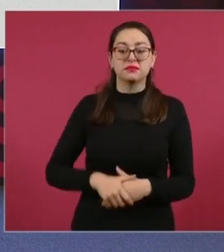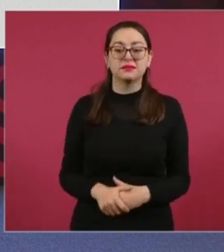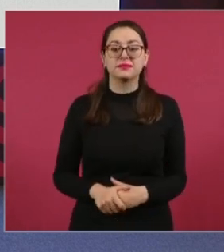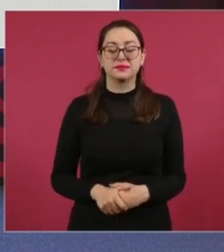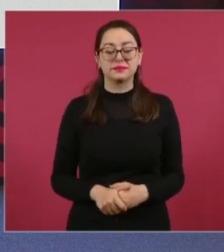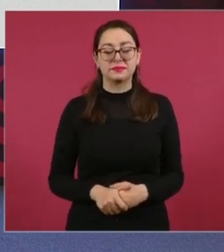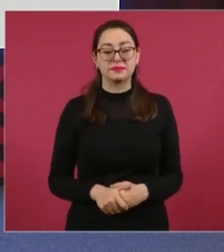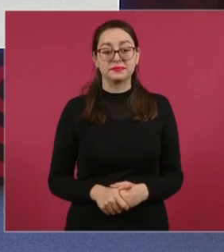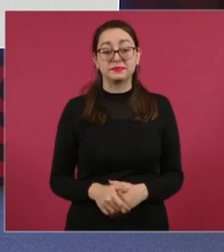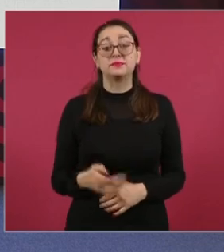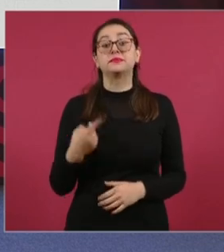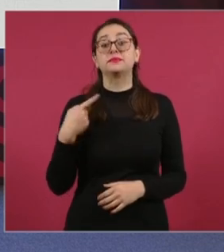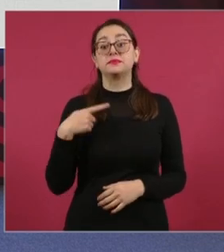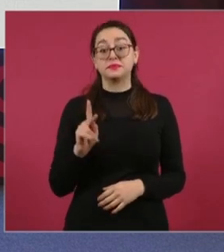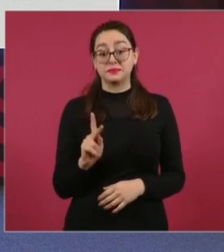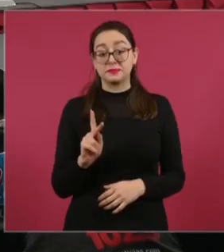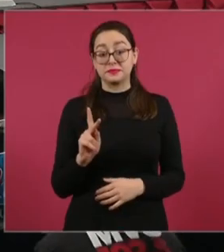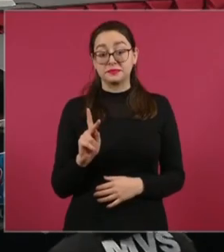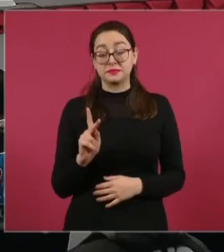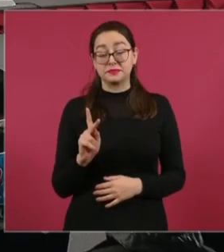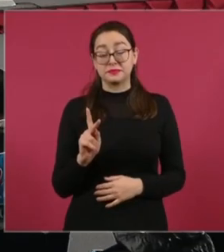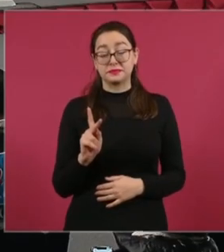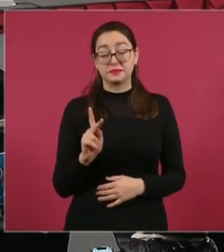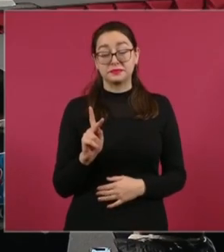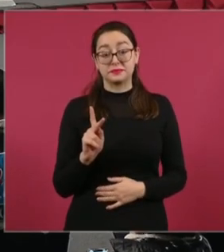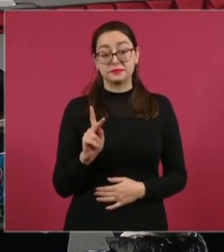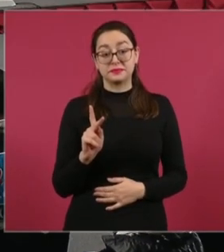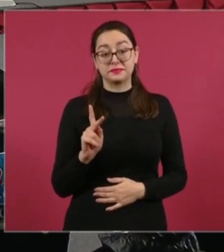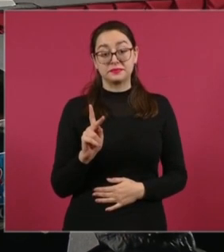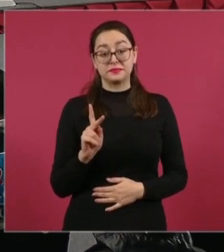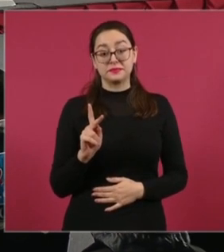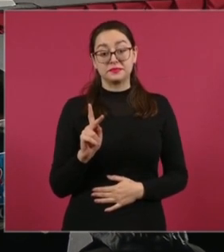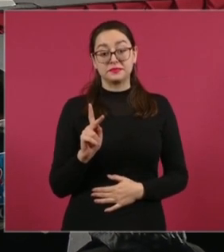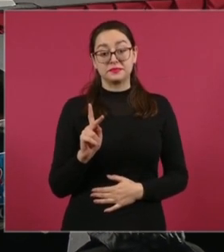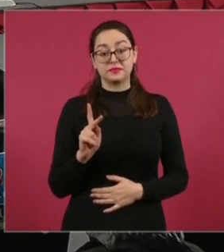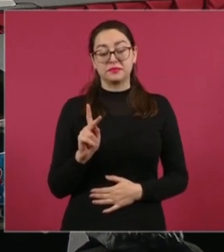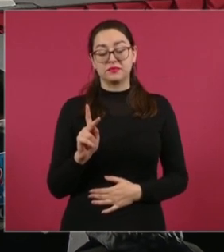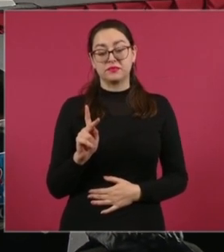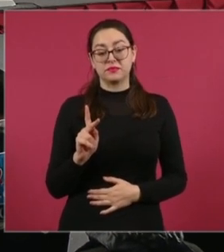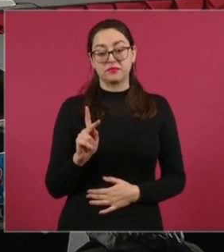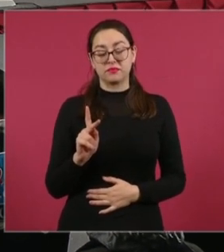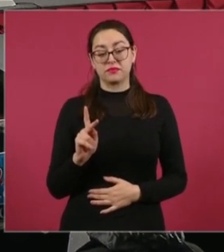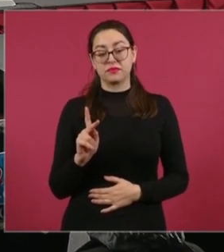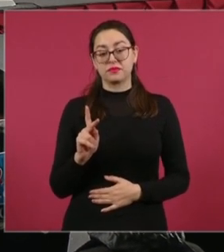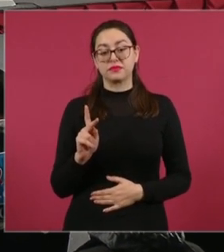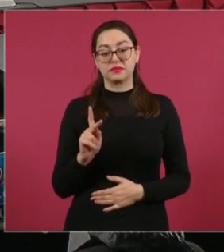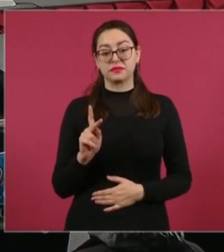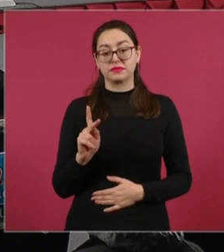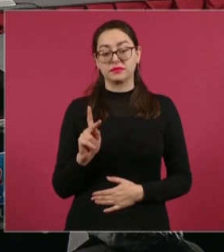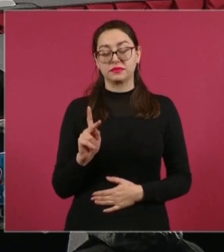pero que aún así, sin duda alguna,